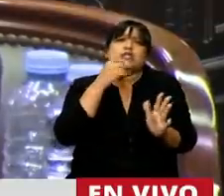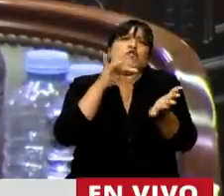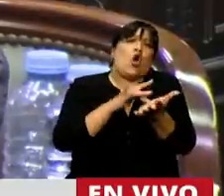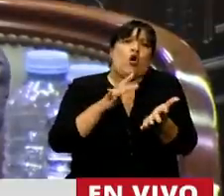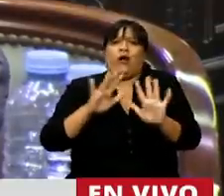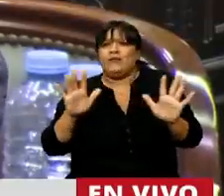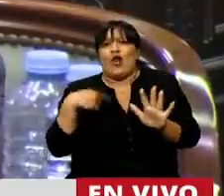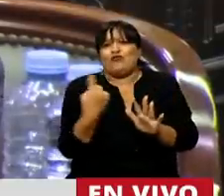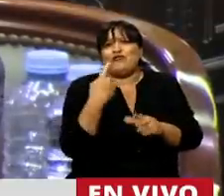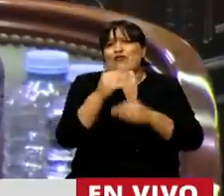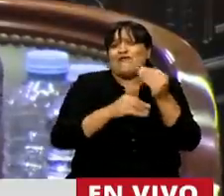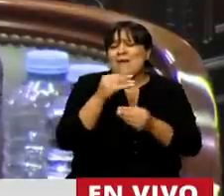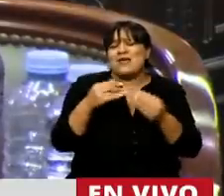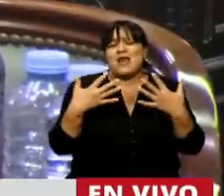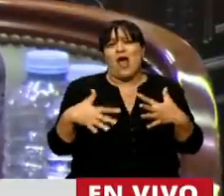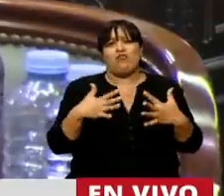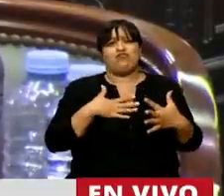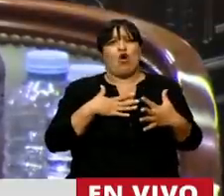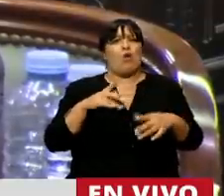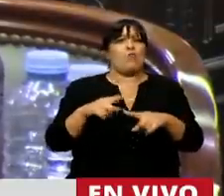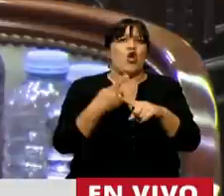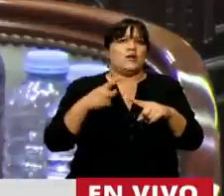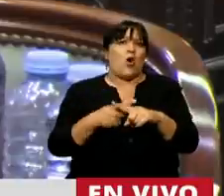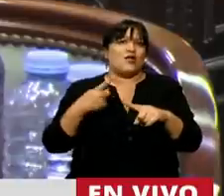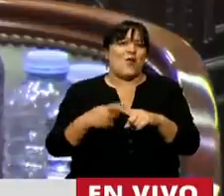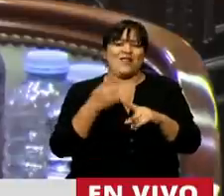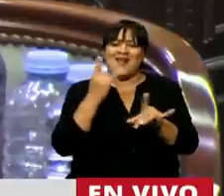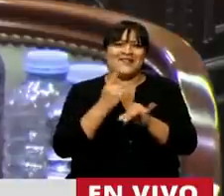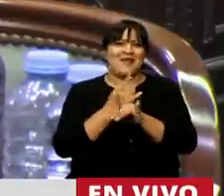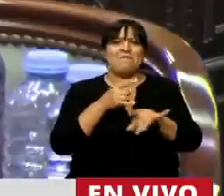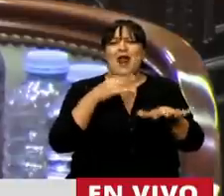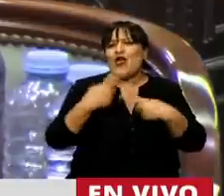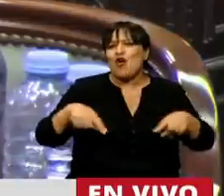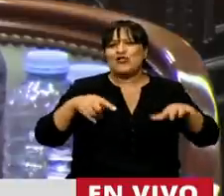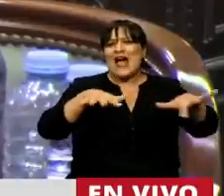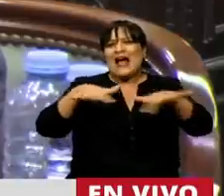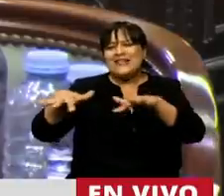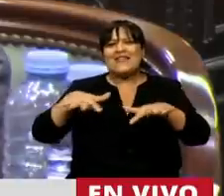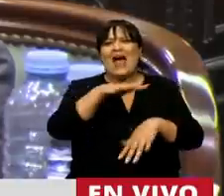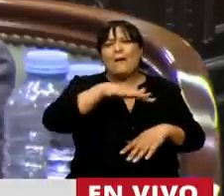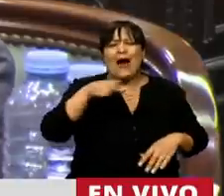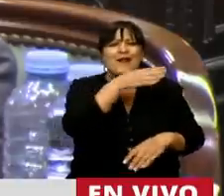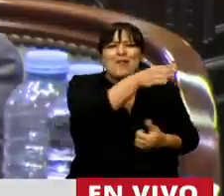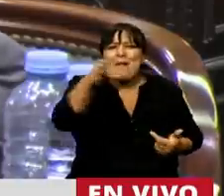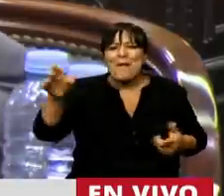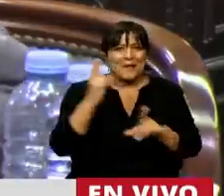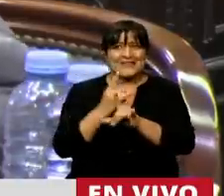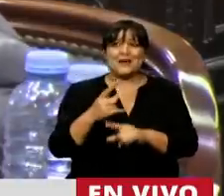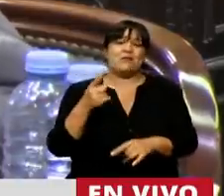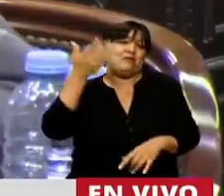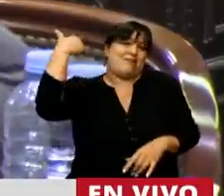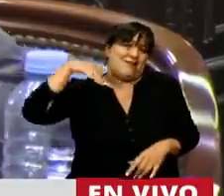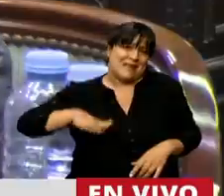nosotros venimos de una familia muy, muy politizada, siempre nos metíamos en todas las actividades del barrio. Si algún día, yo era una